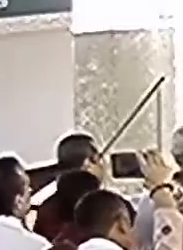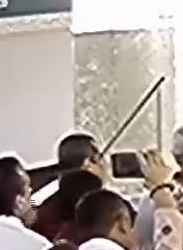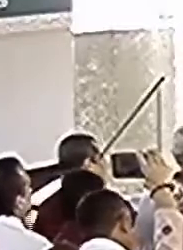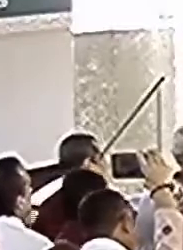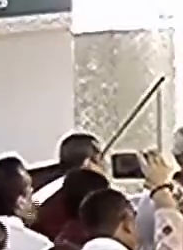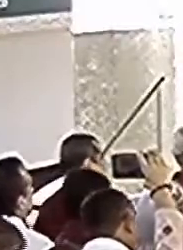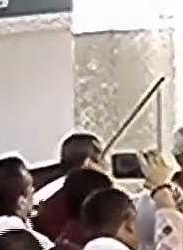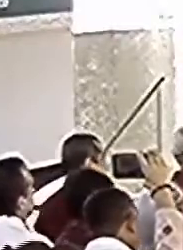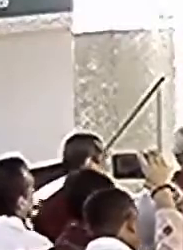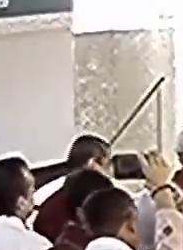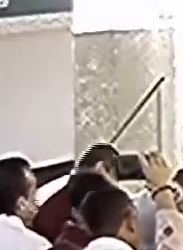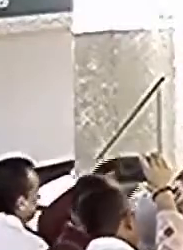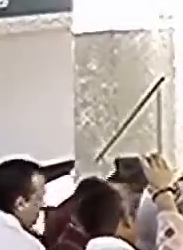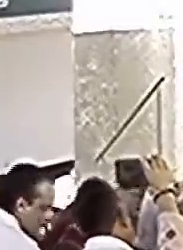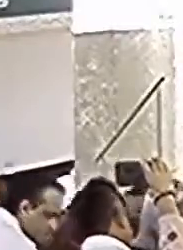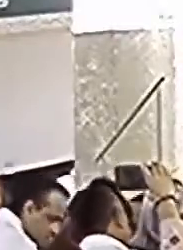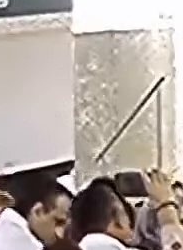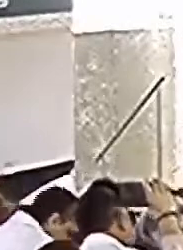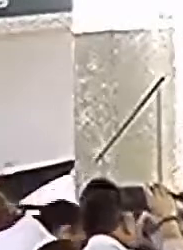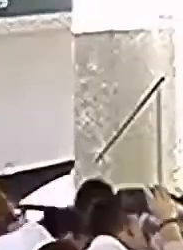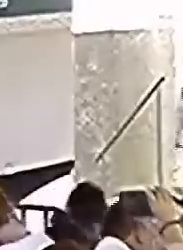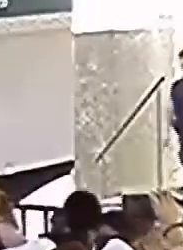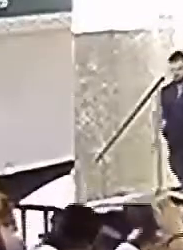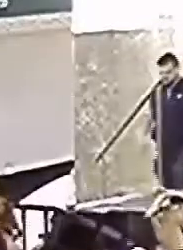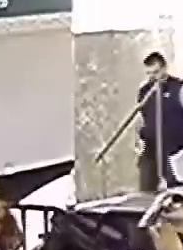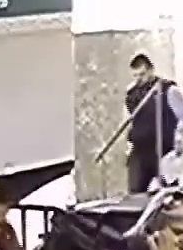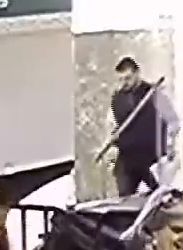¿Pueden ocupar su asiento, por favor?